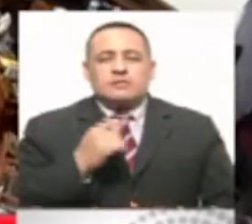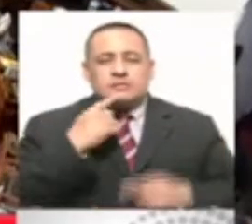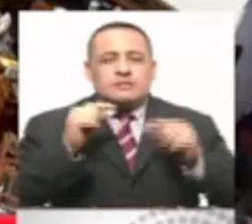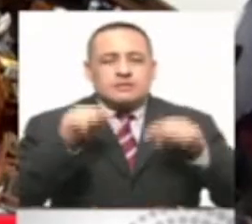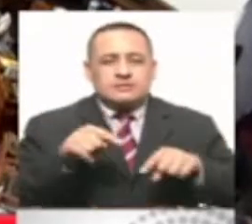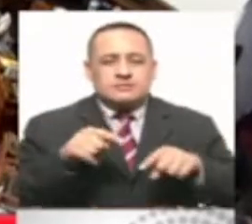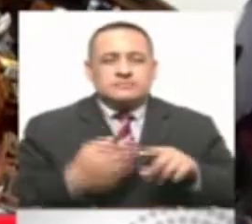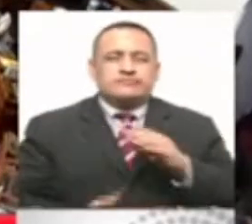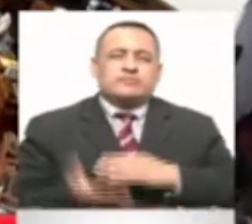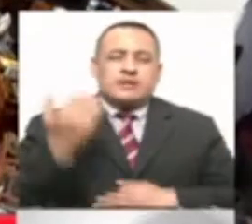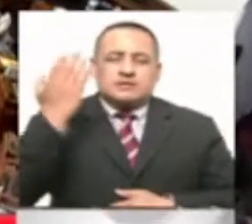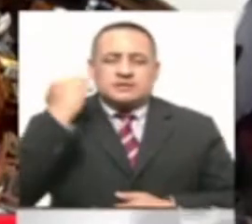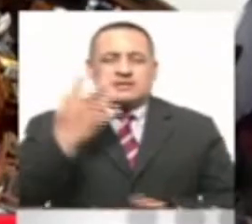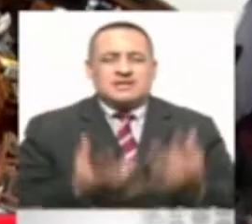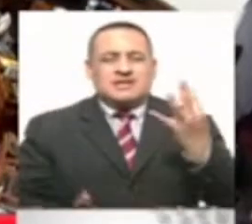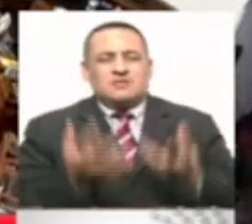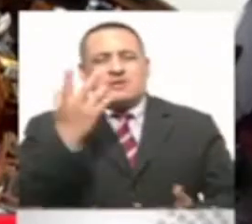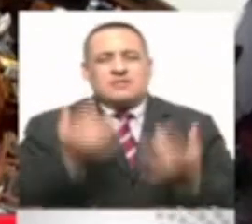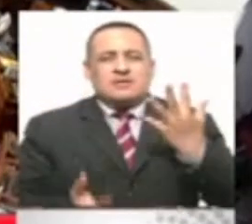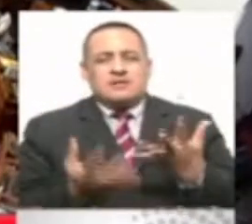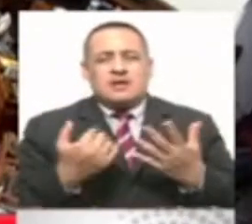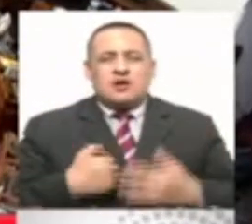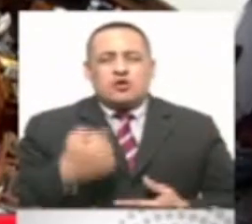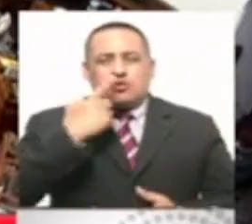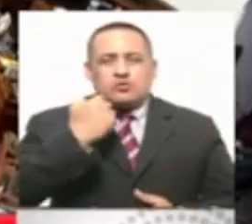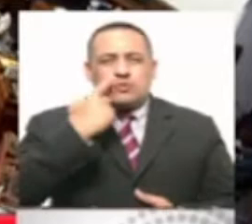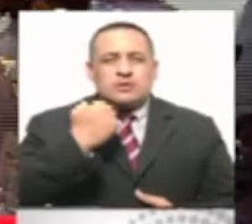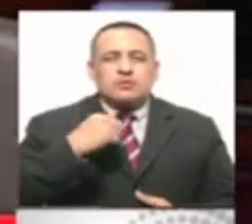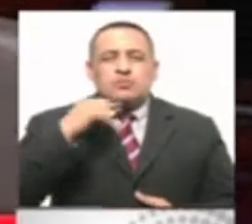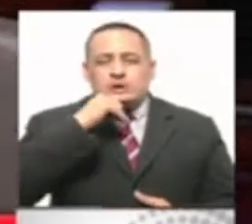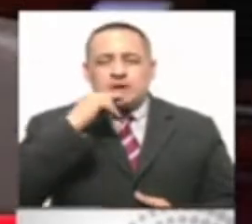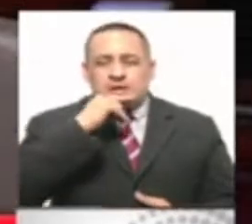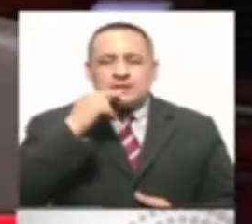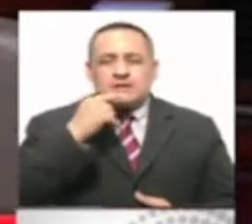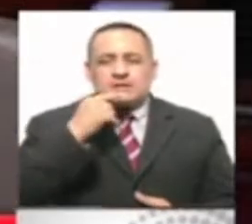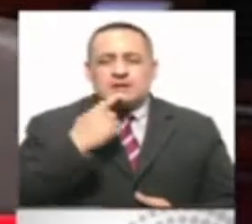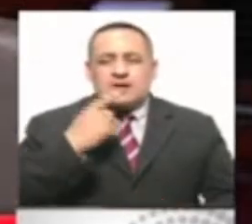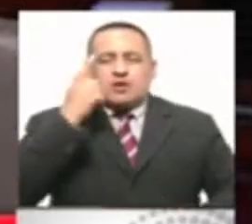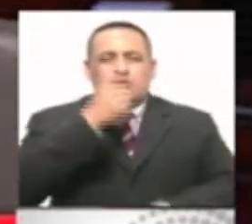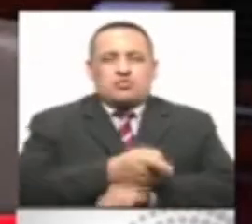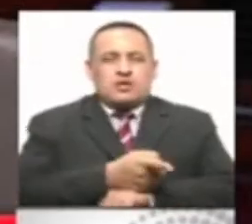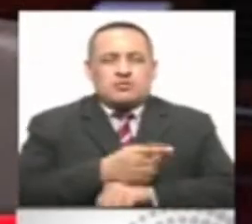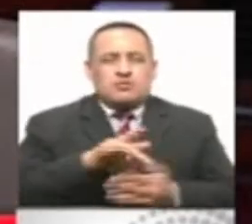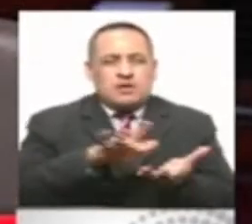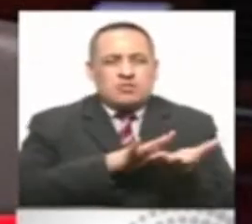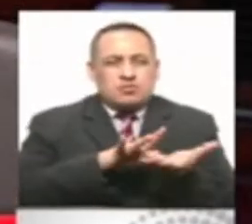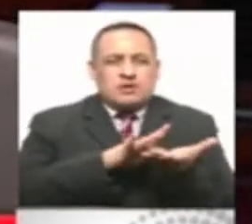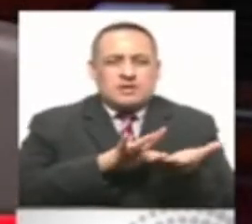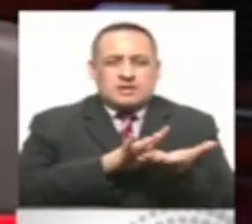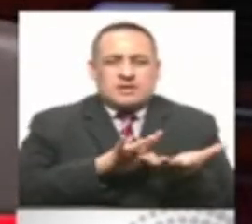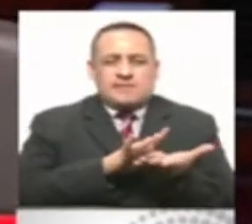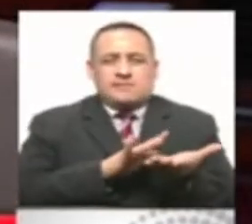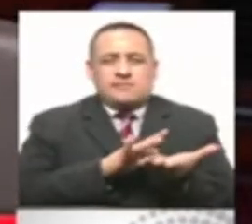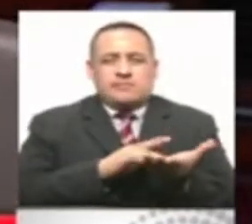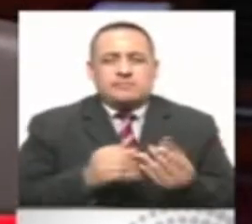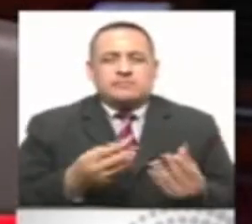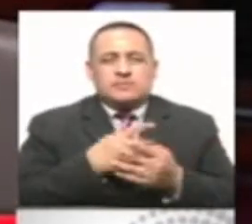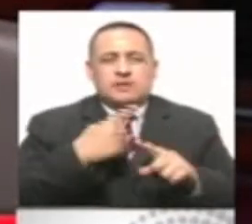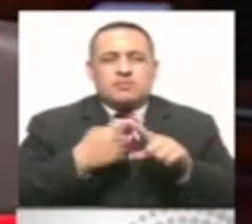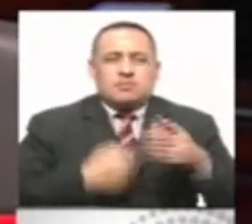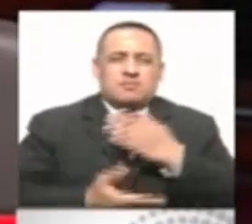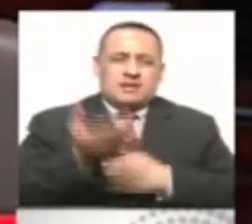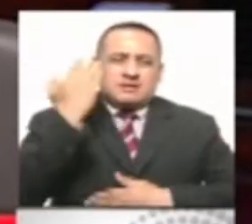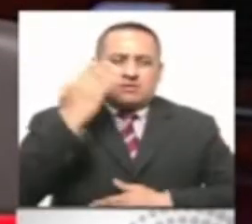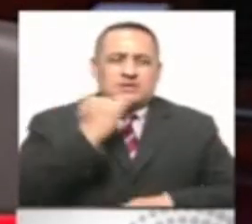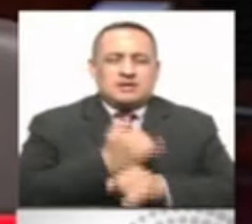Así se quemaban a los hombres y mujeres acusados de brujería por la Santa Inquisición.